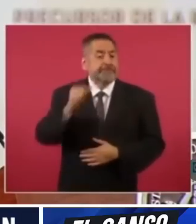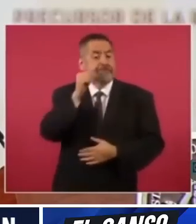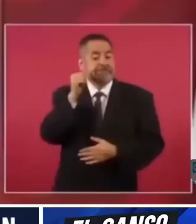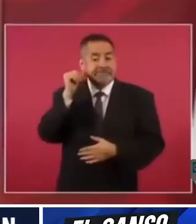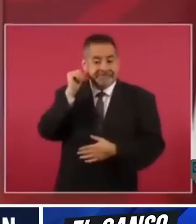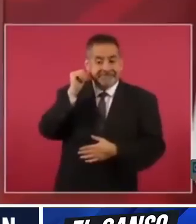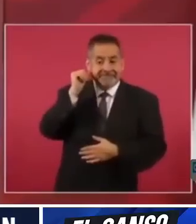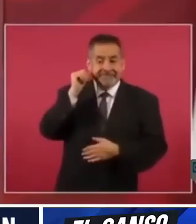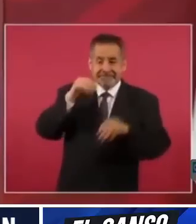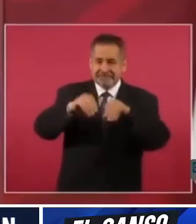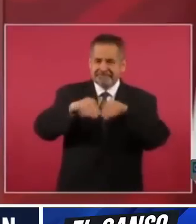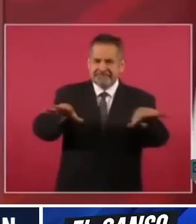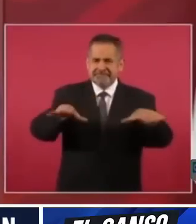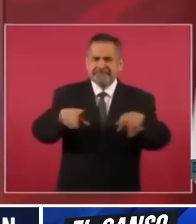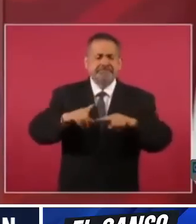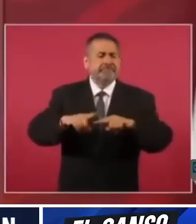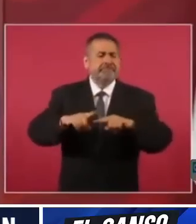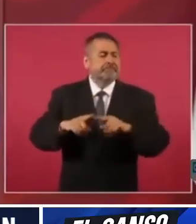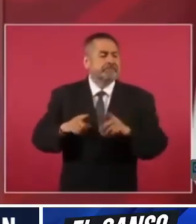conocer